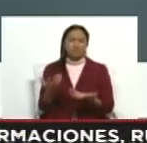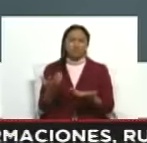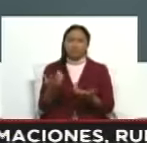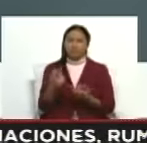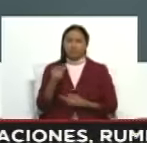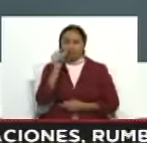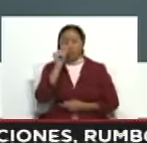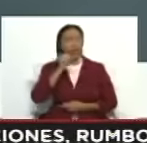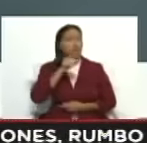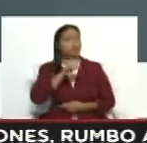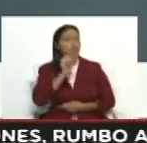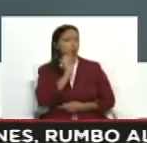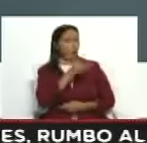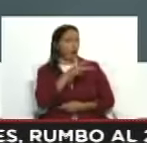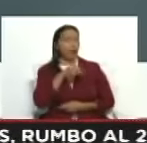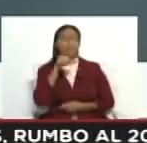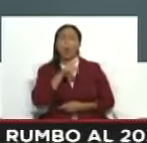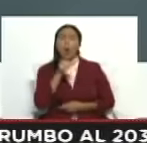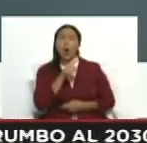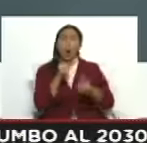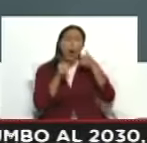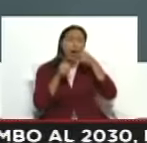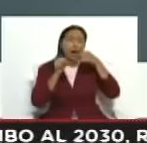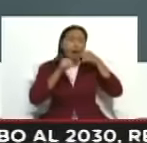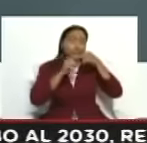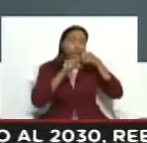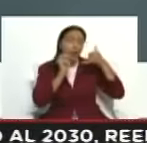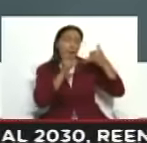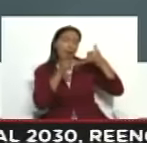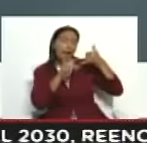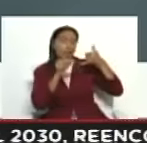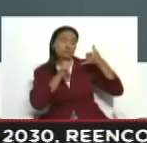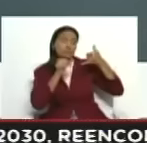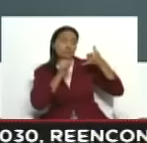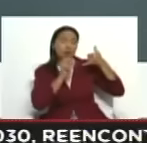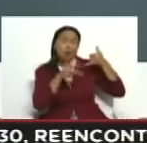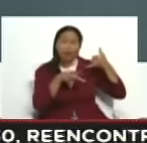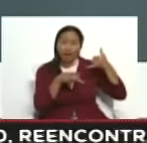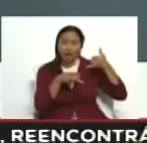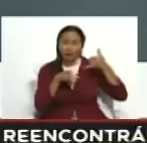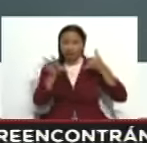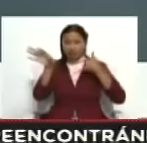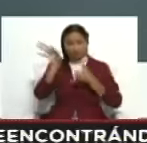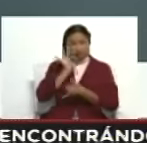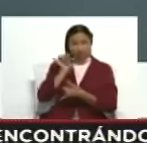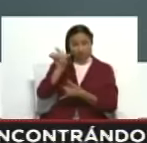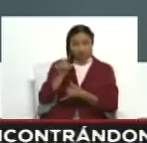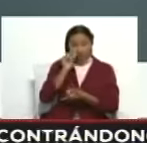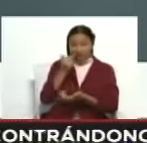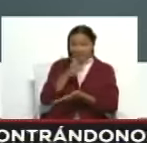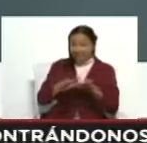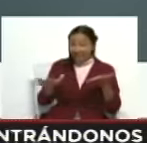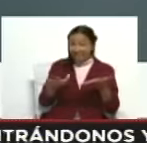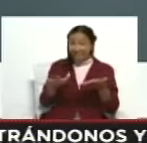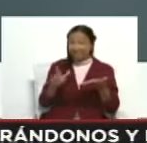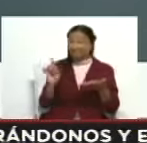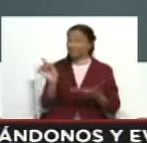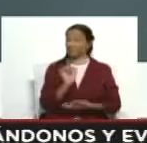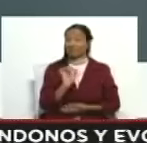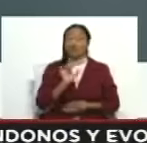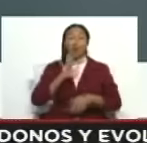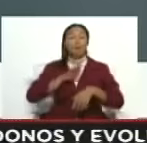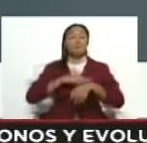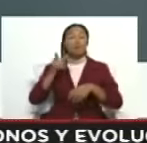ok, sí, sí, ok. ¿Ah? ¿Usted cree que lo escogieron de gratis? No, lo escogen porque es el